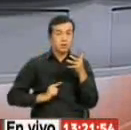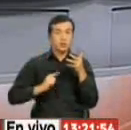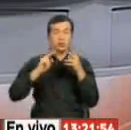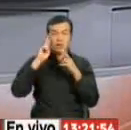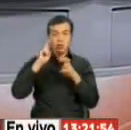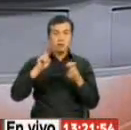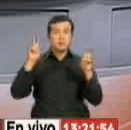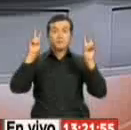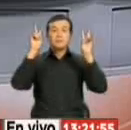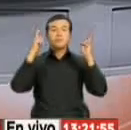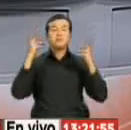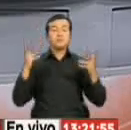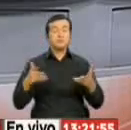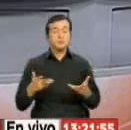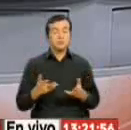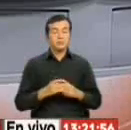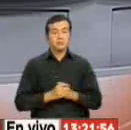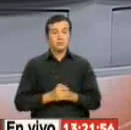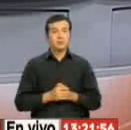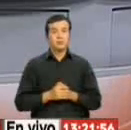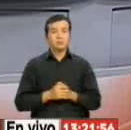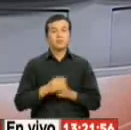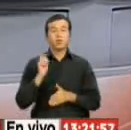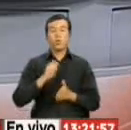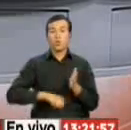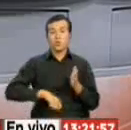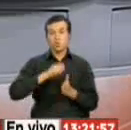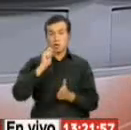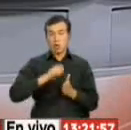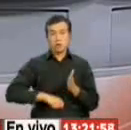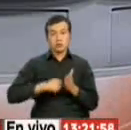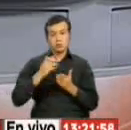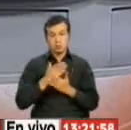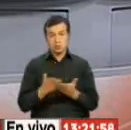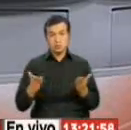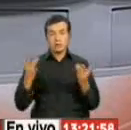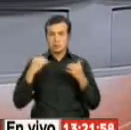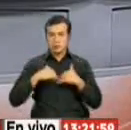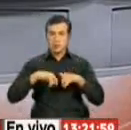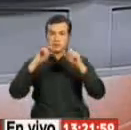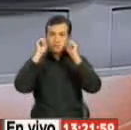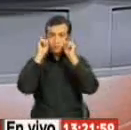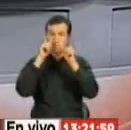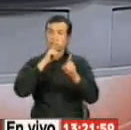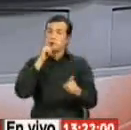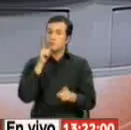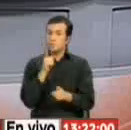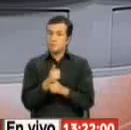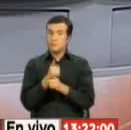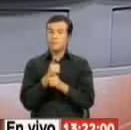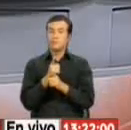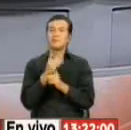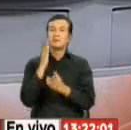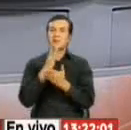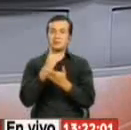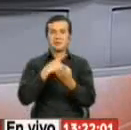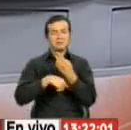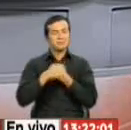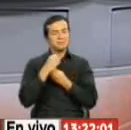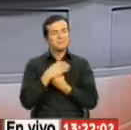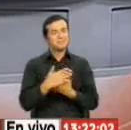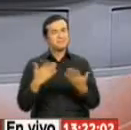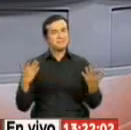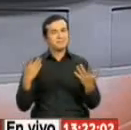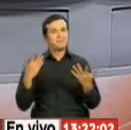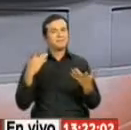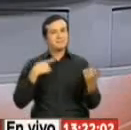en torno precisamente pues a estos contratos se infracciona yo de derecho seguiremos pendiente como bien dices mariuxi nos vamos a una breve pausa comercial